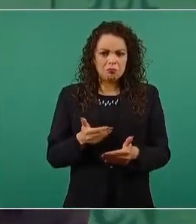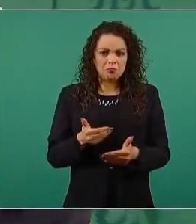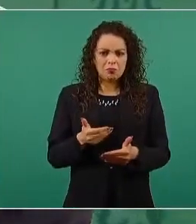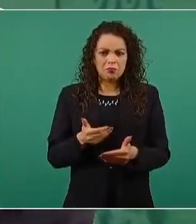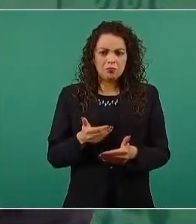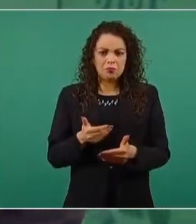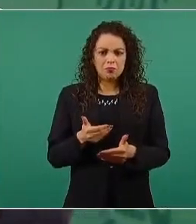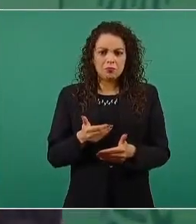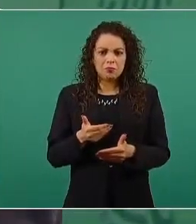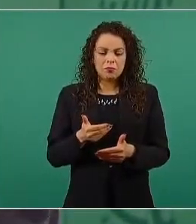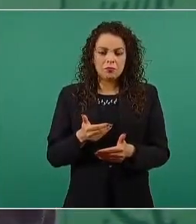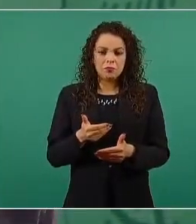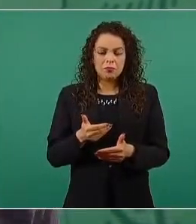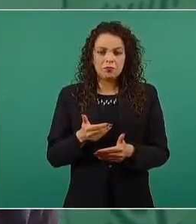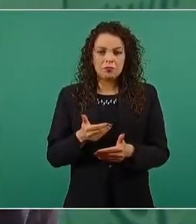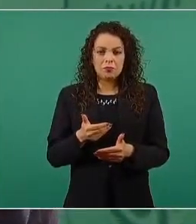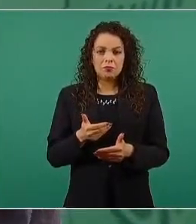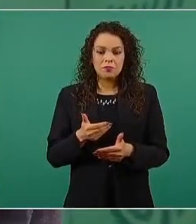otra actividad